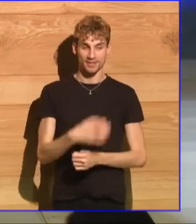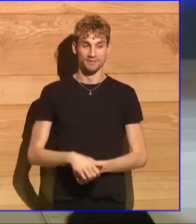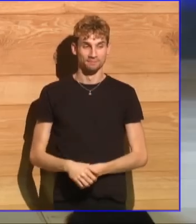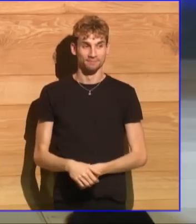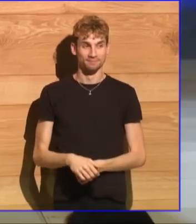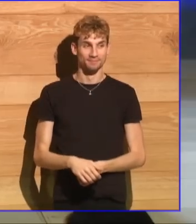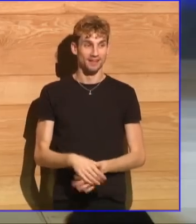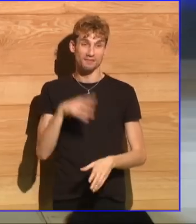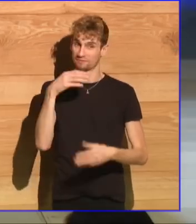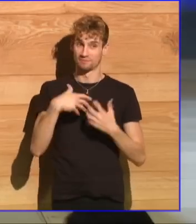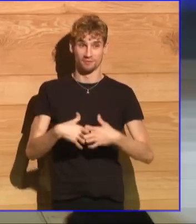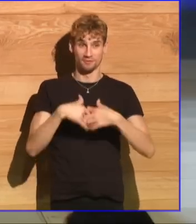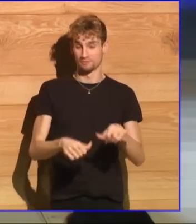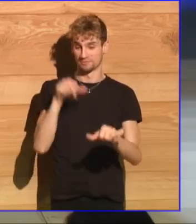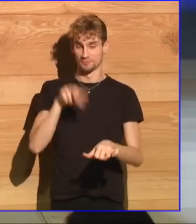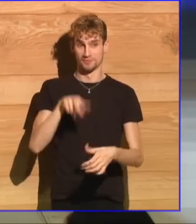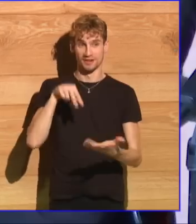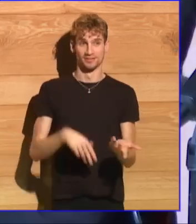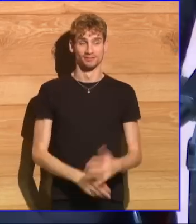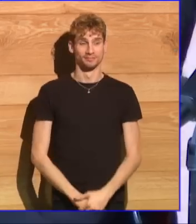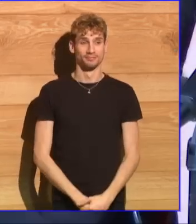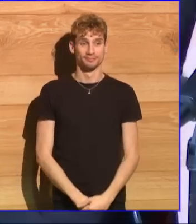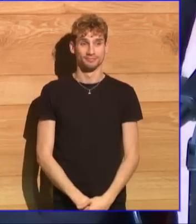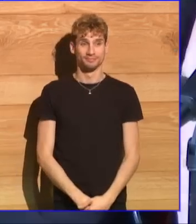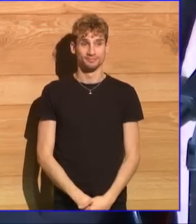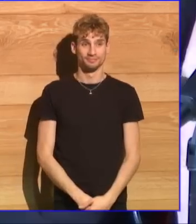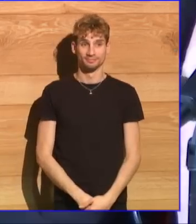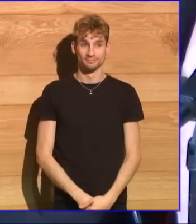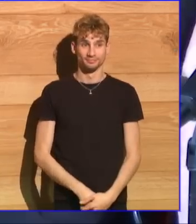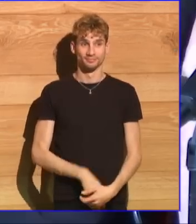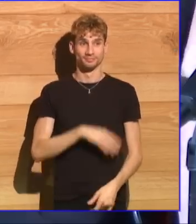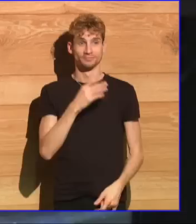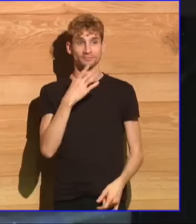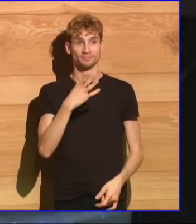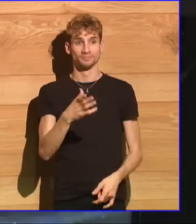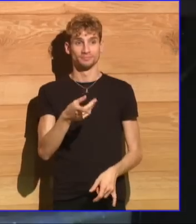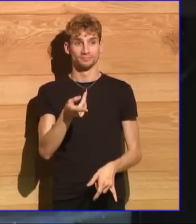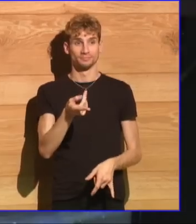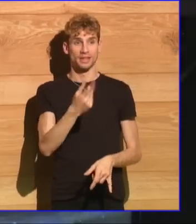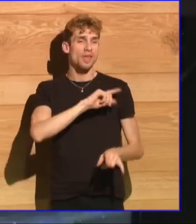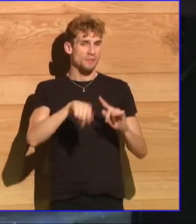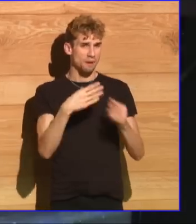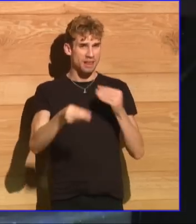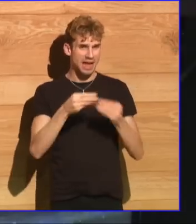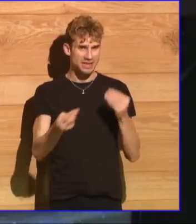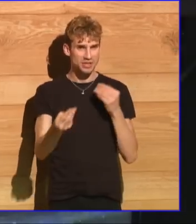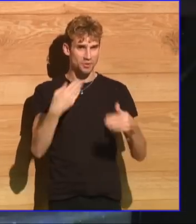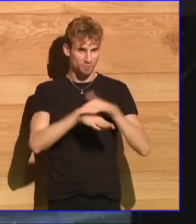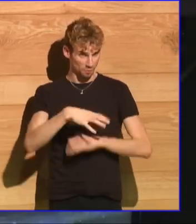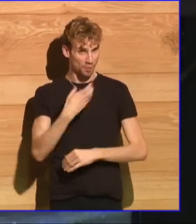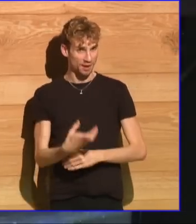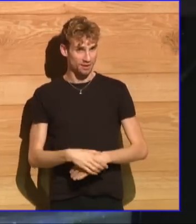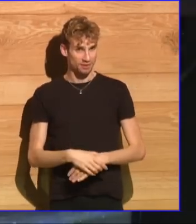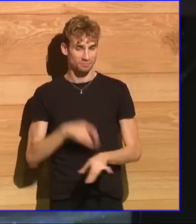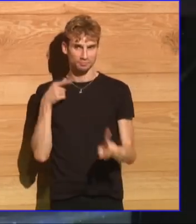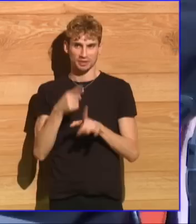nunca funciona. De Disney. Claro, estructura de hierro. Funciona nunca. ¿Podrías por lo menos esta vez guardar luego el plástico para que no esté luego todo el